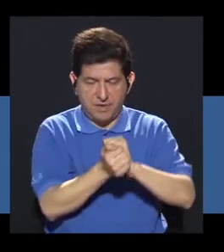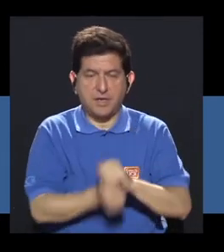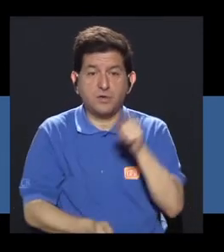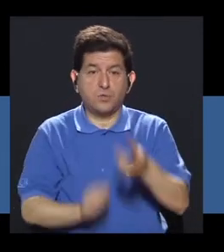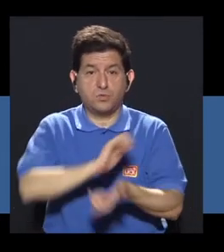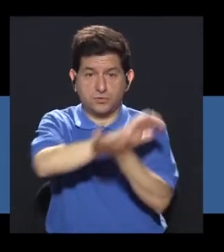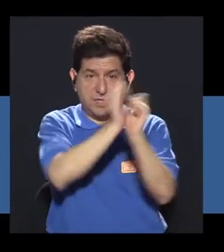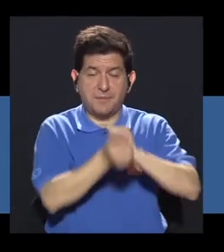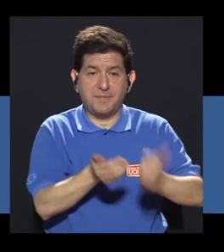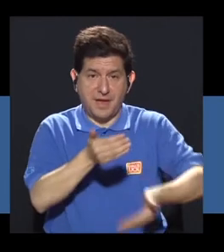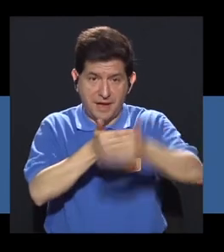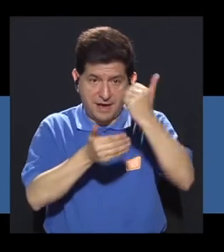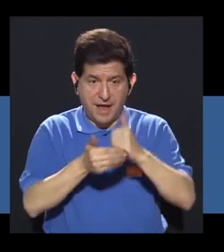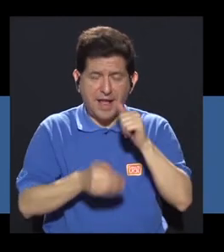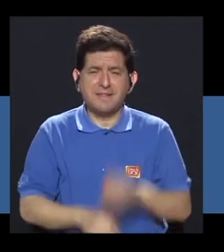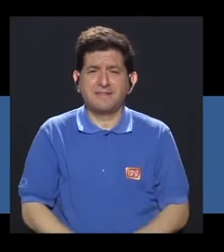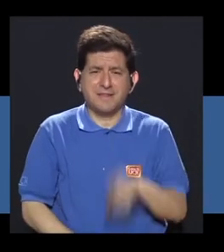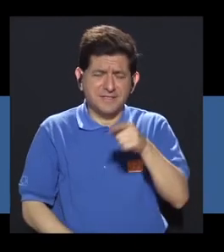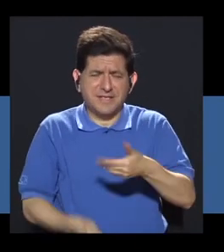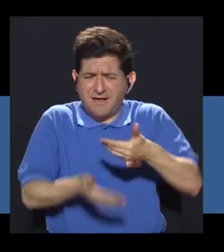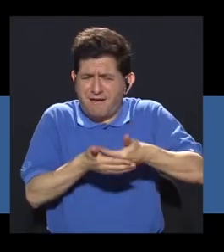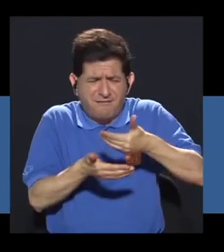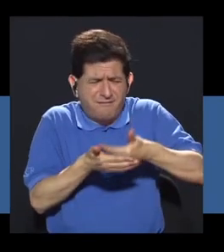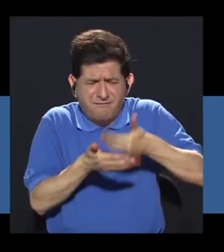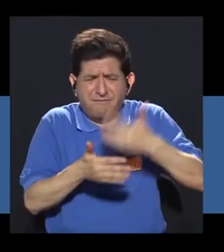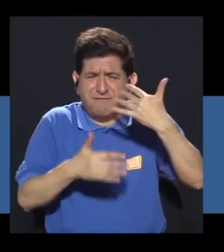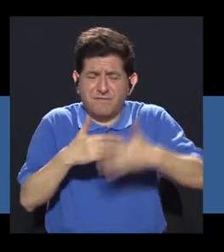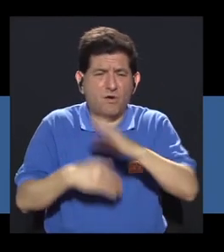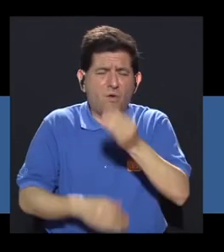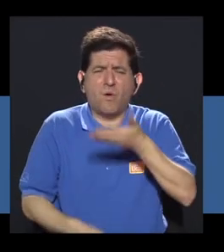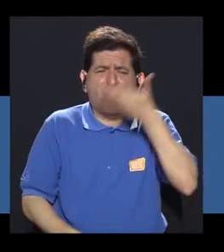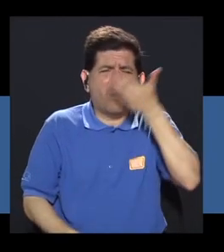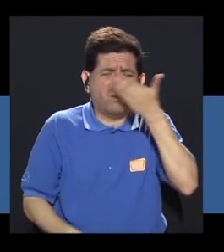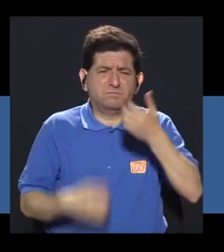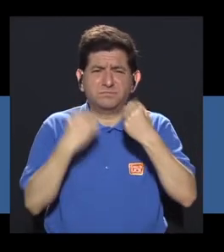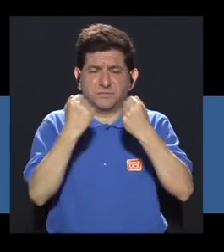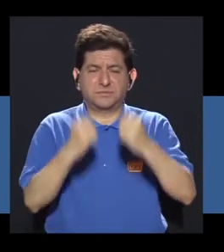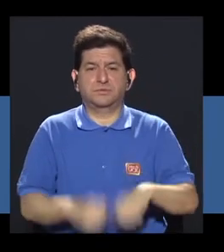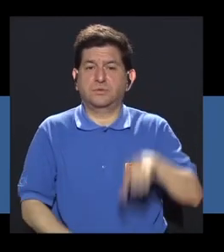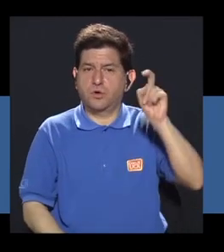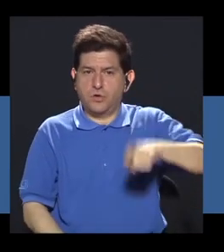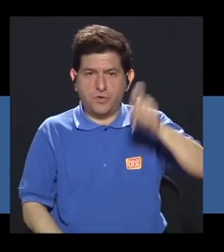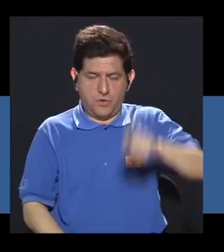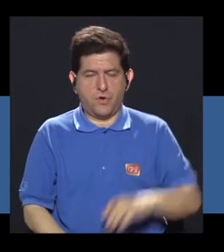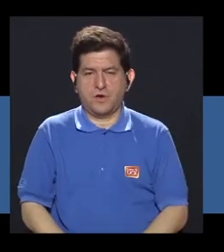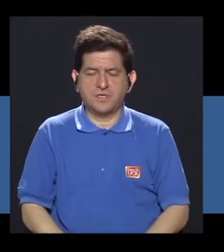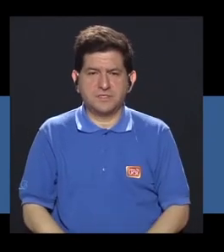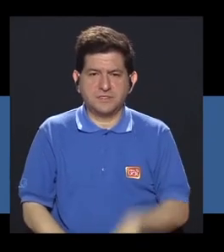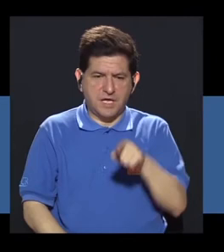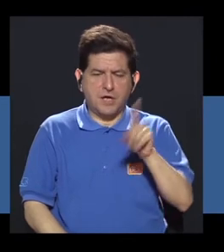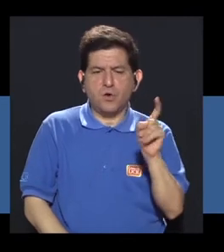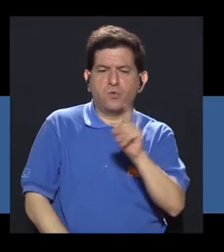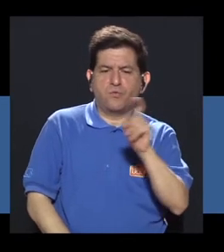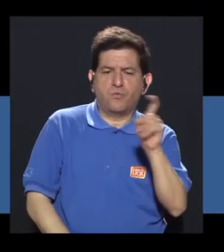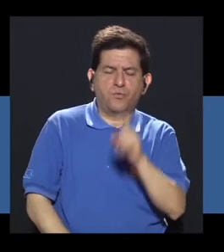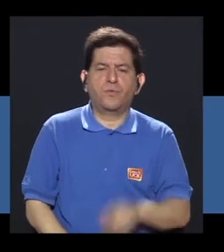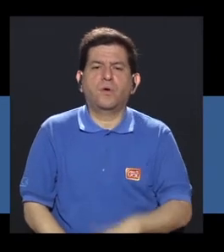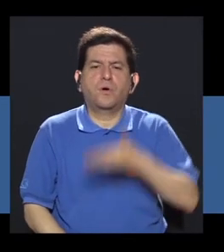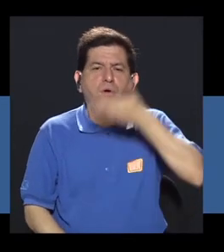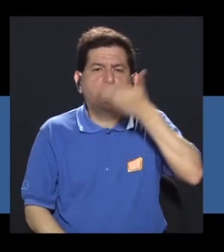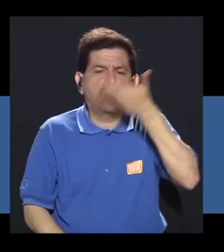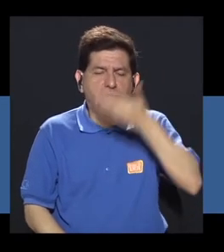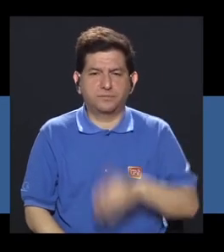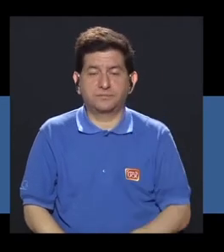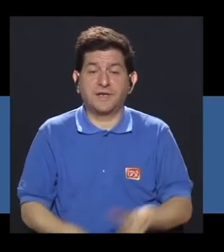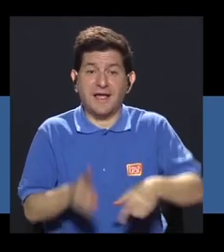cambiarla. Usted debe cambiarla antes de que se empape con sangre o comience a oler. No es necesario usar desodorante